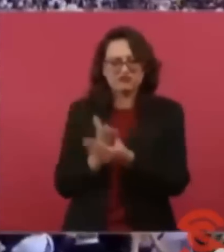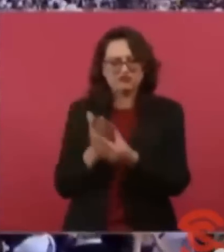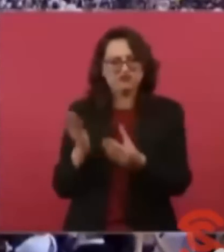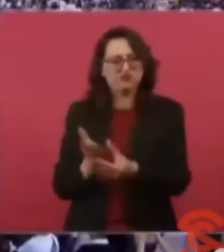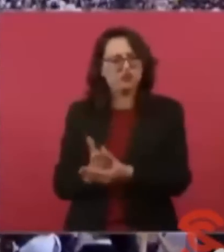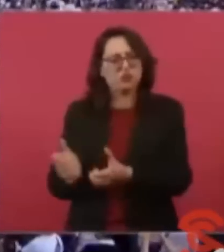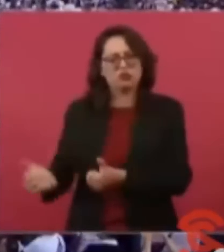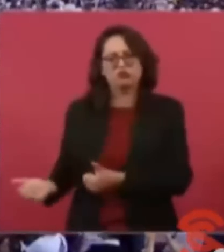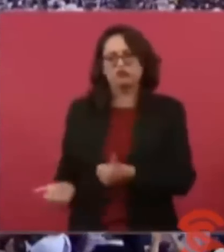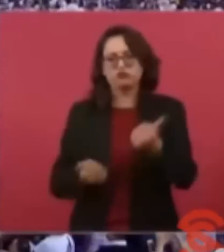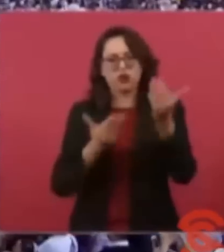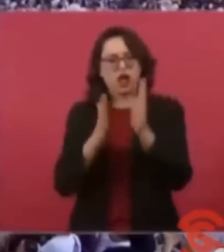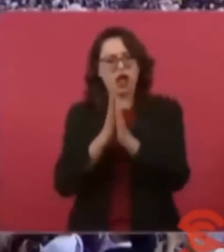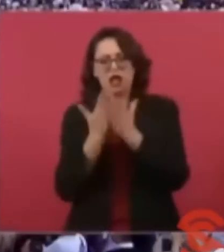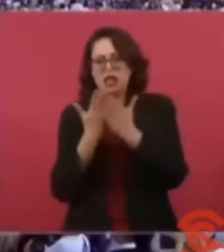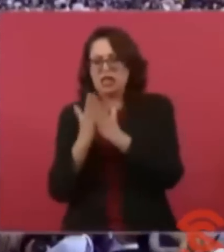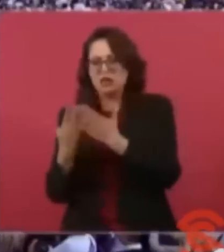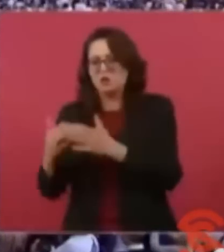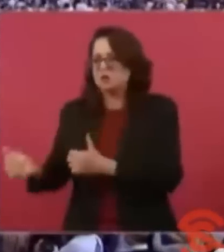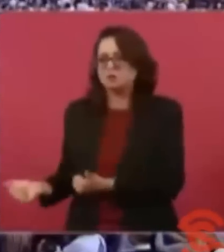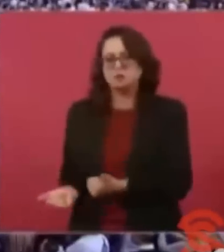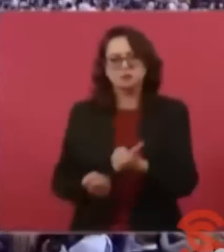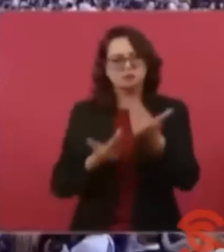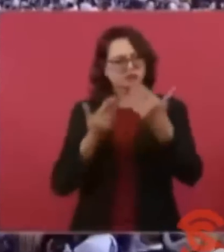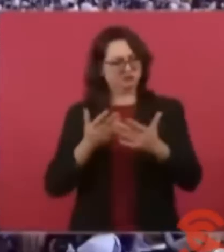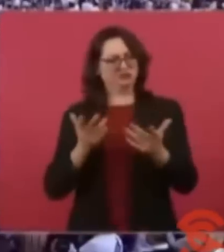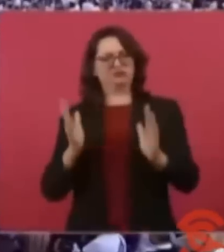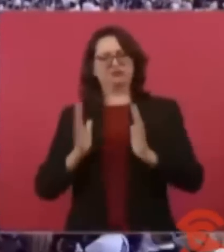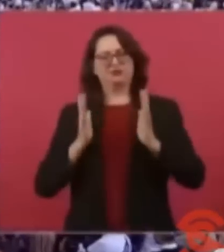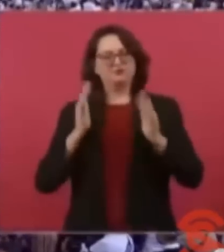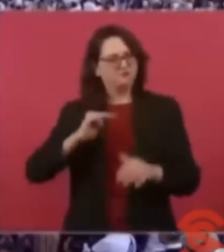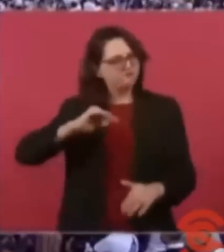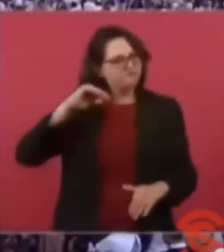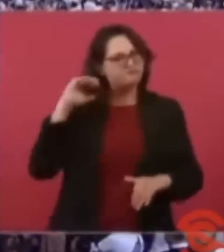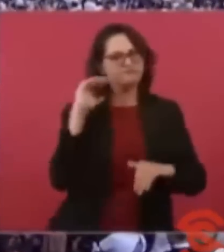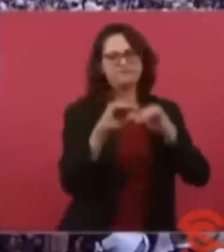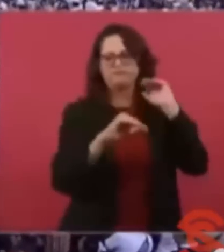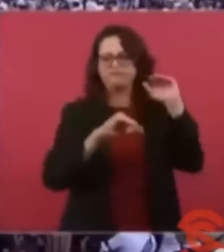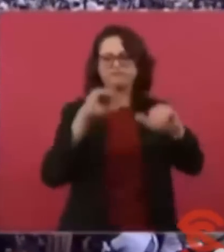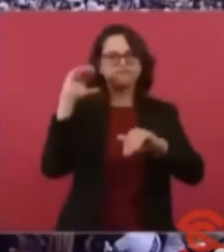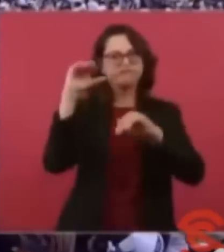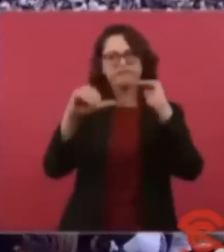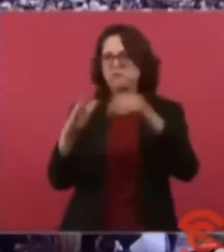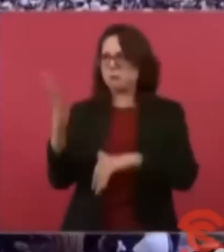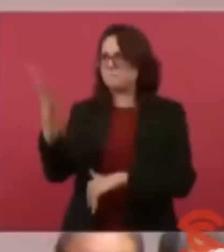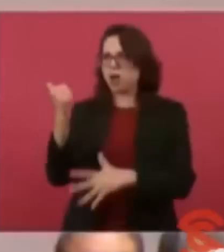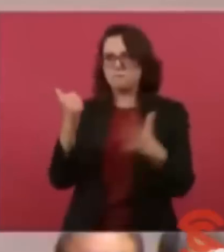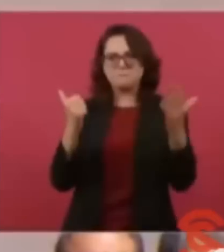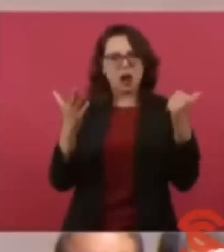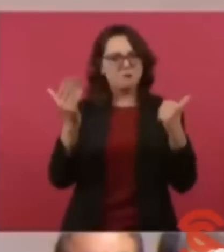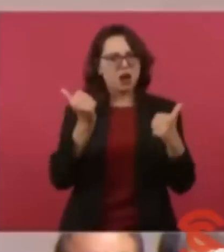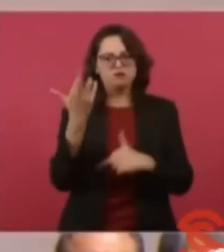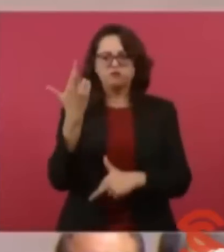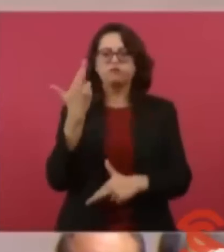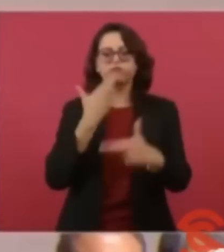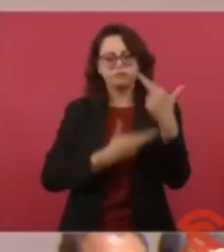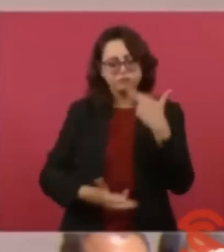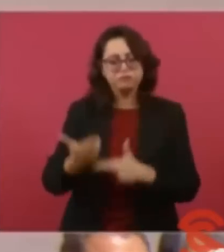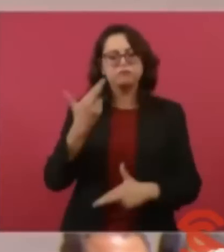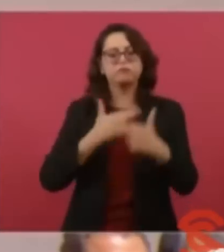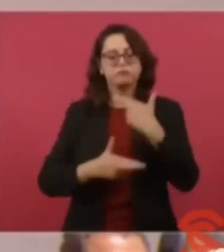y bibliotecas. La labor editorial continúa su marcha.